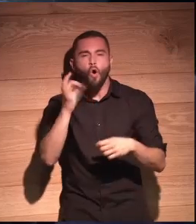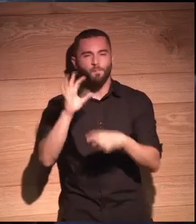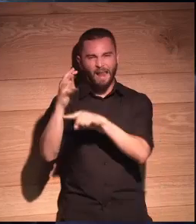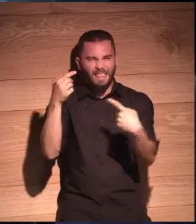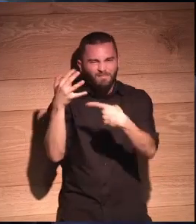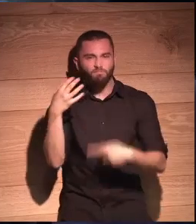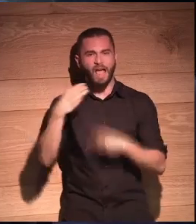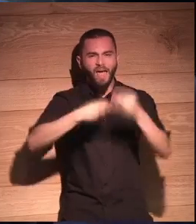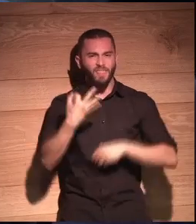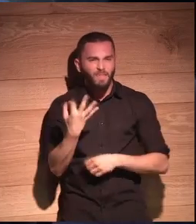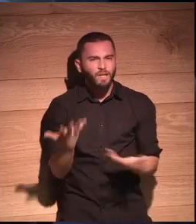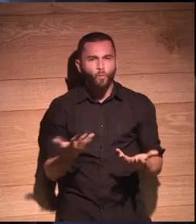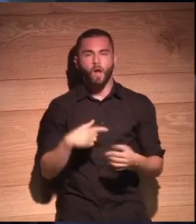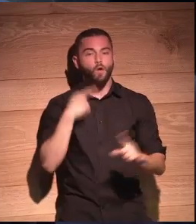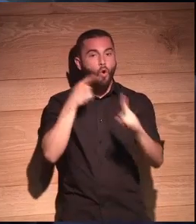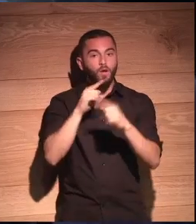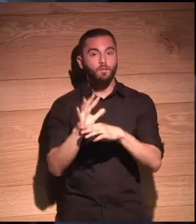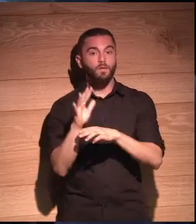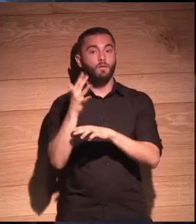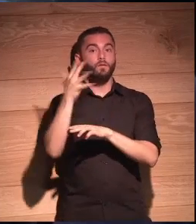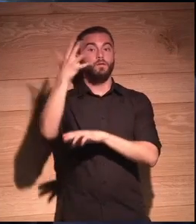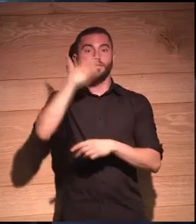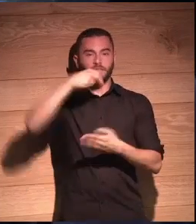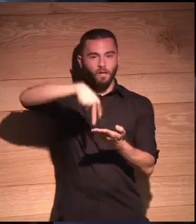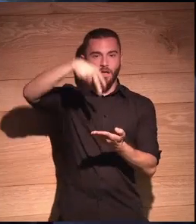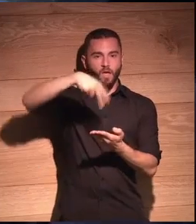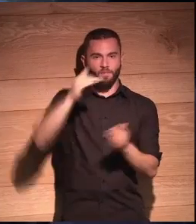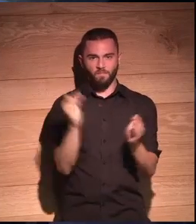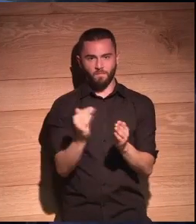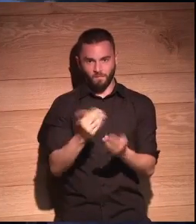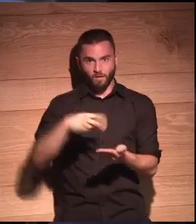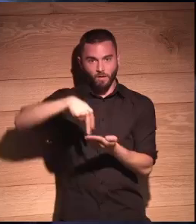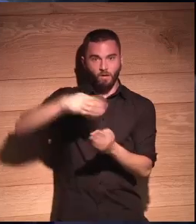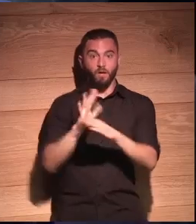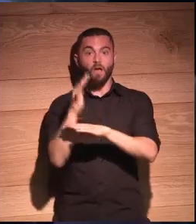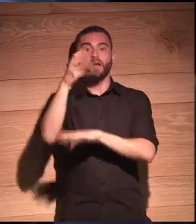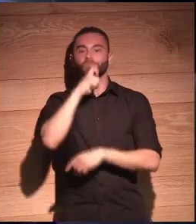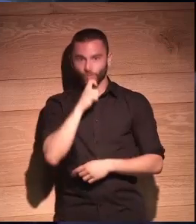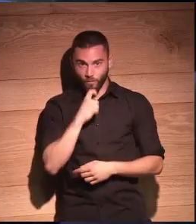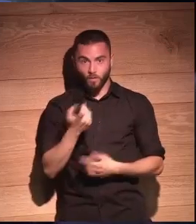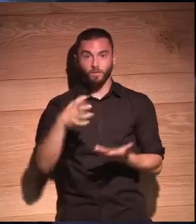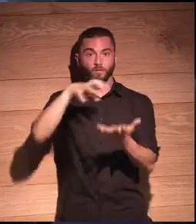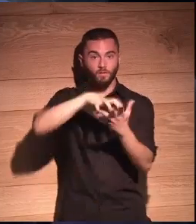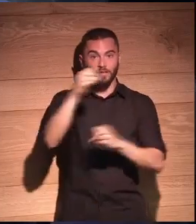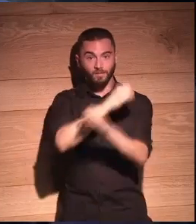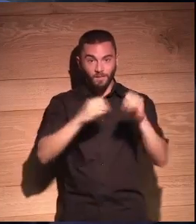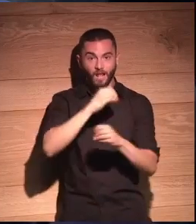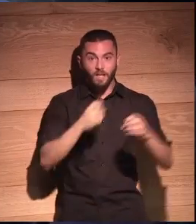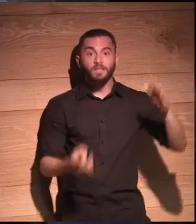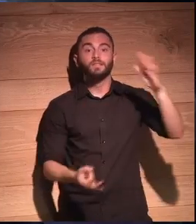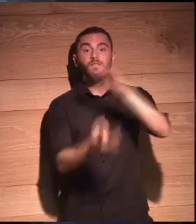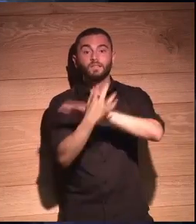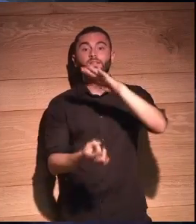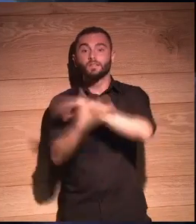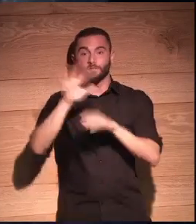las plantas para que crezcan en entornos de gravedad reducida. Sabemos que en la estación espacial se han hecho